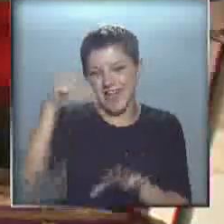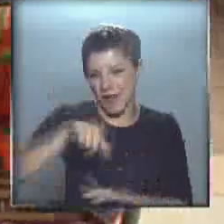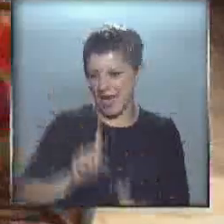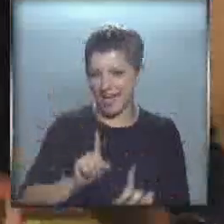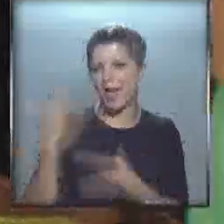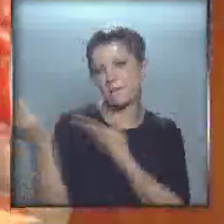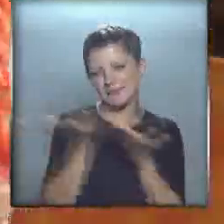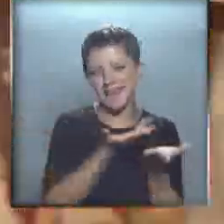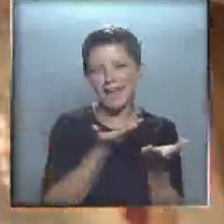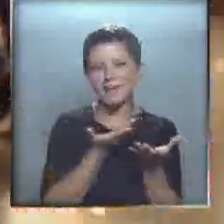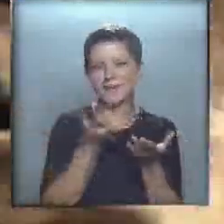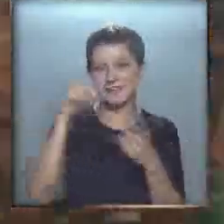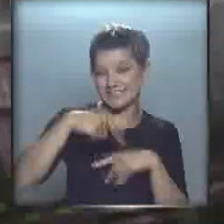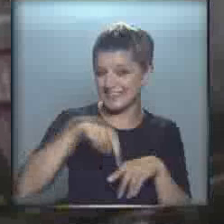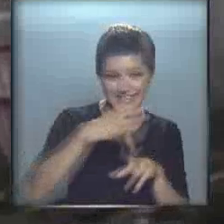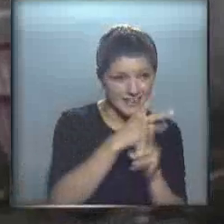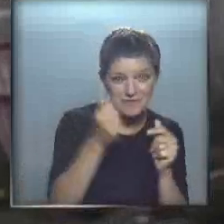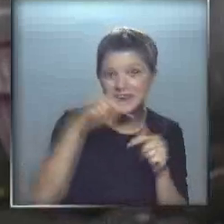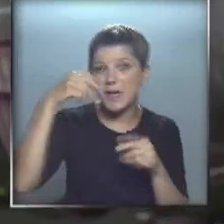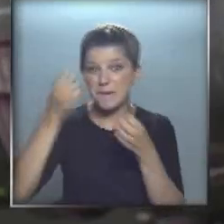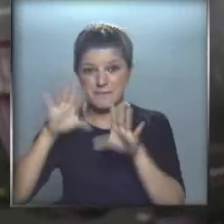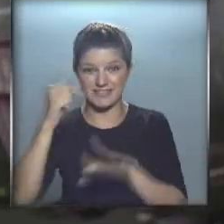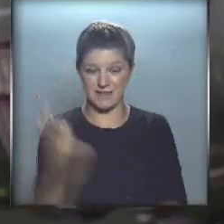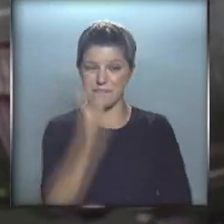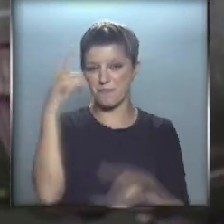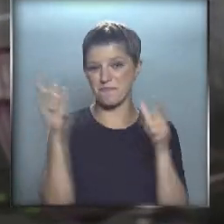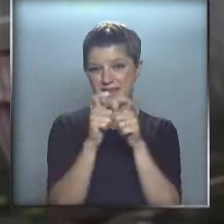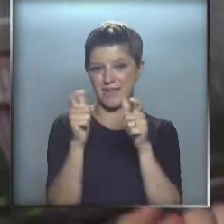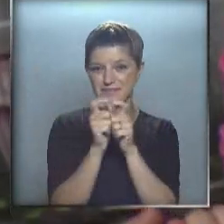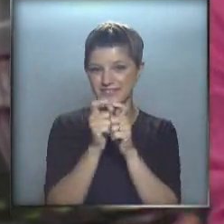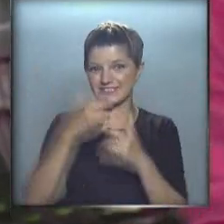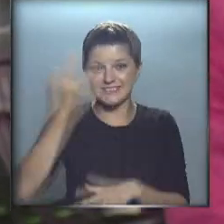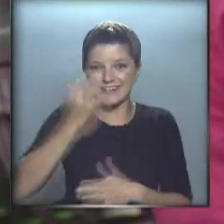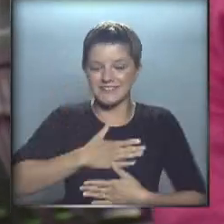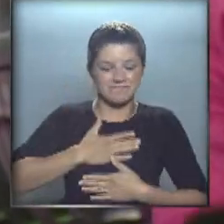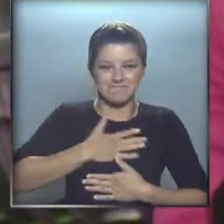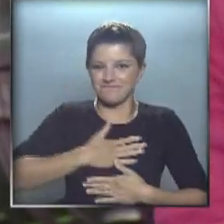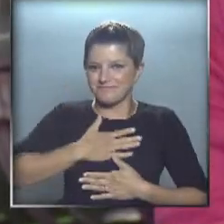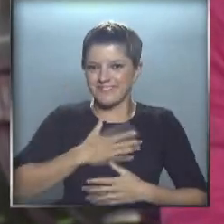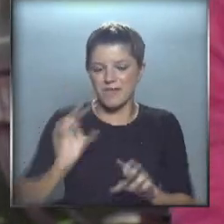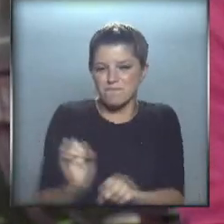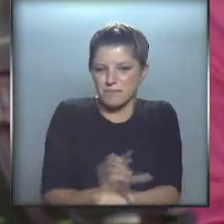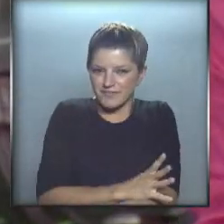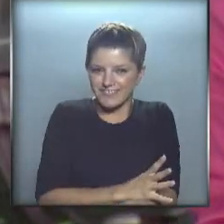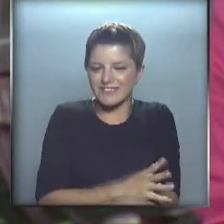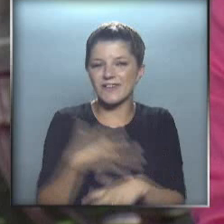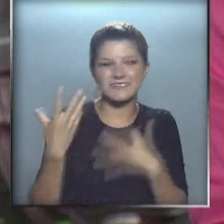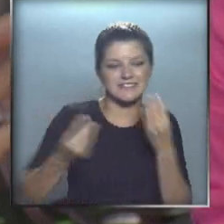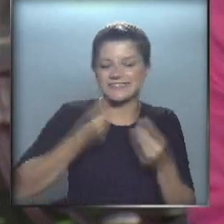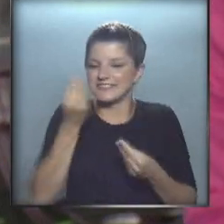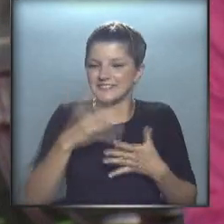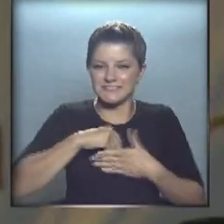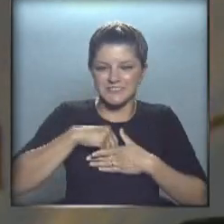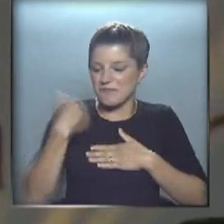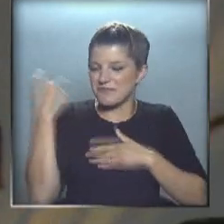ahora al término de este programa viene nuestro programa, es el primer capítulo y realmente es una locura, una emoción increíble, una mezcla de emociones